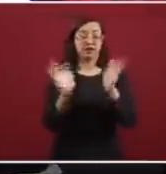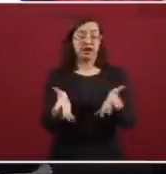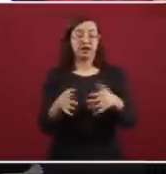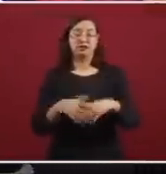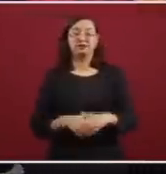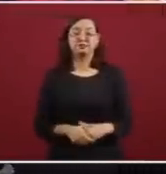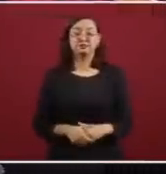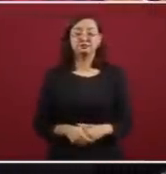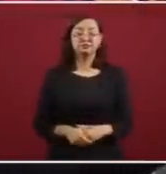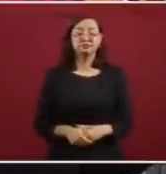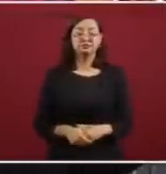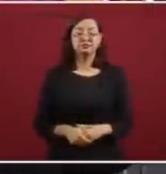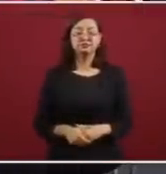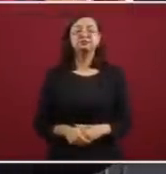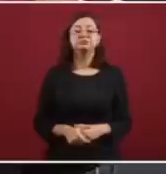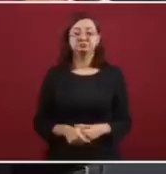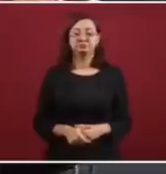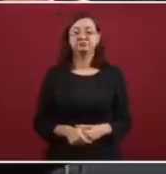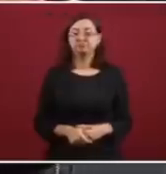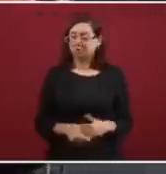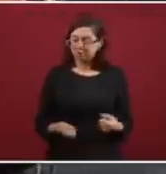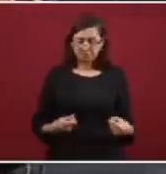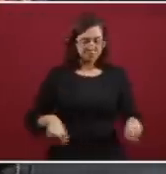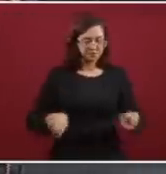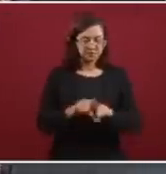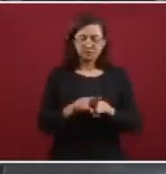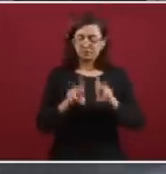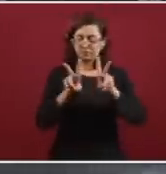Entonces, es parte de lo mismo.